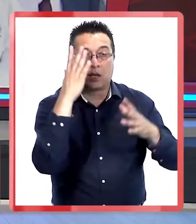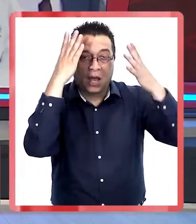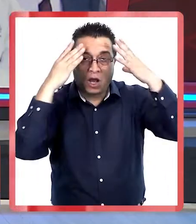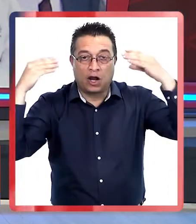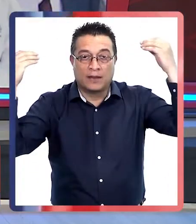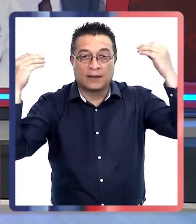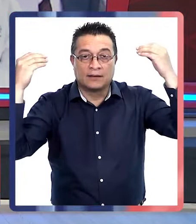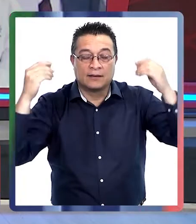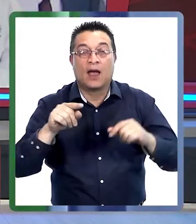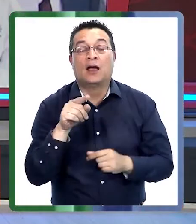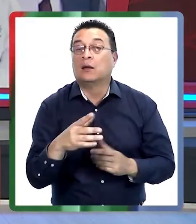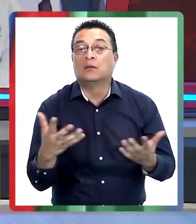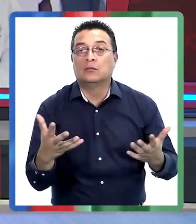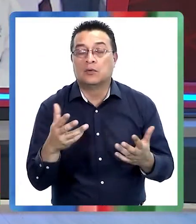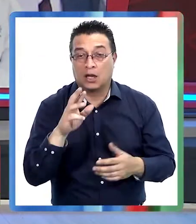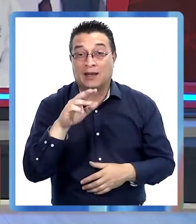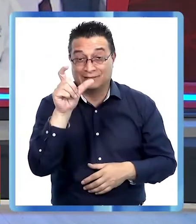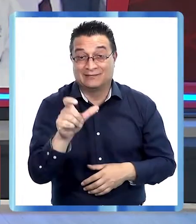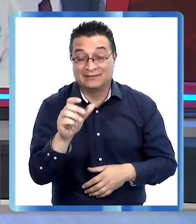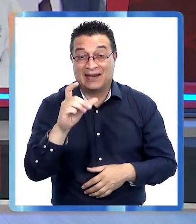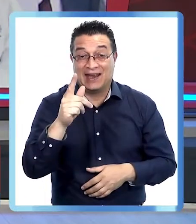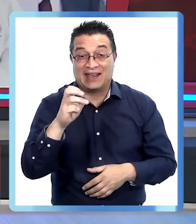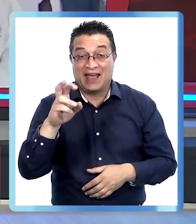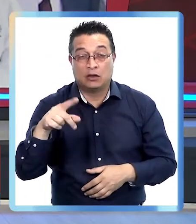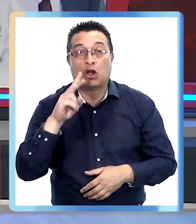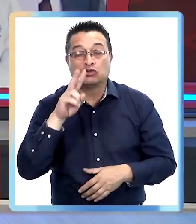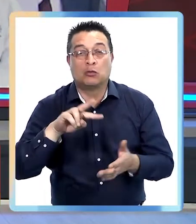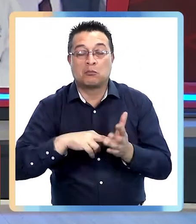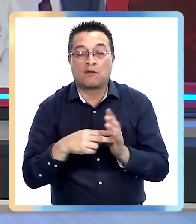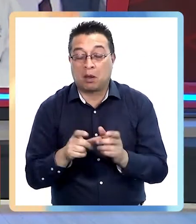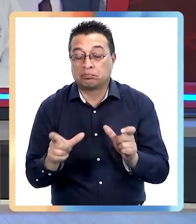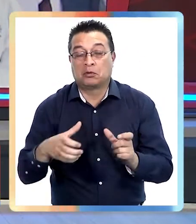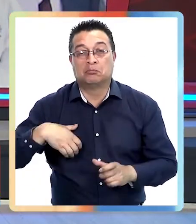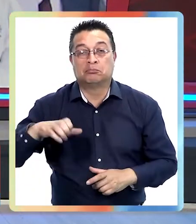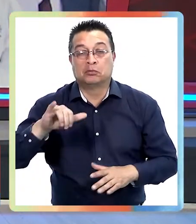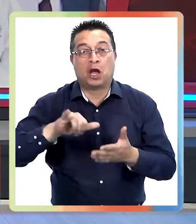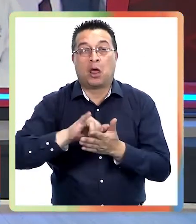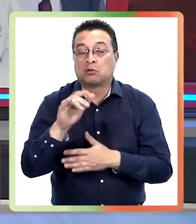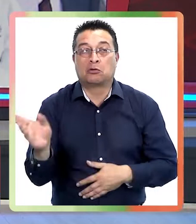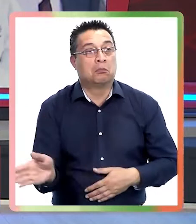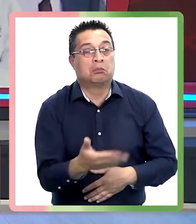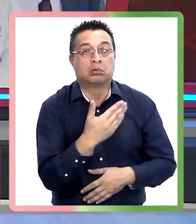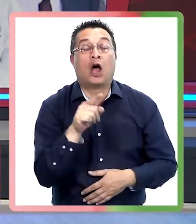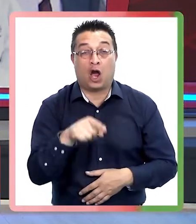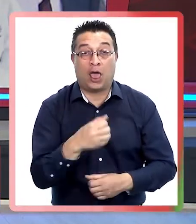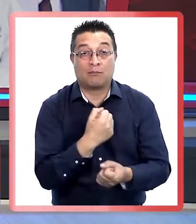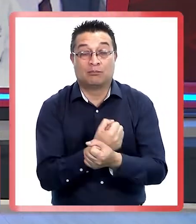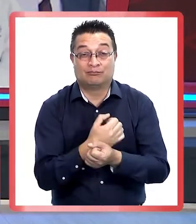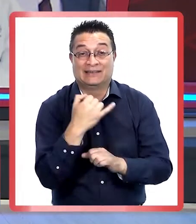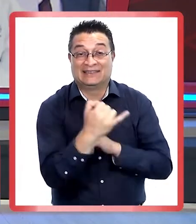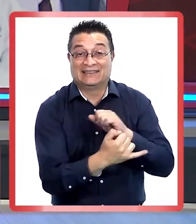a Ámsterdam. Lo increíble es que Karen Rojo pudo pasar sin problemas el control de la PDI en el aeropuerto y ahora